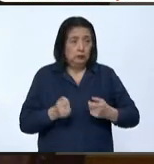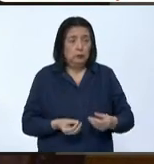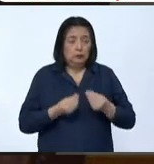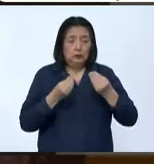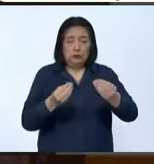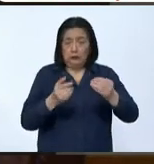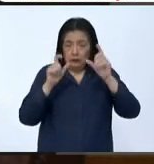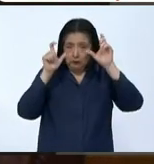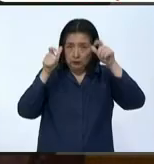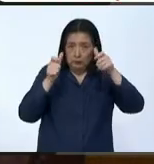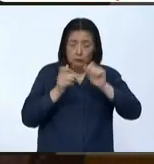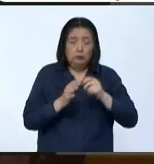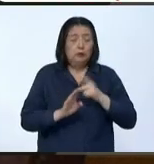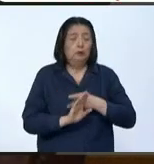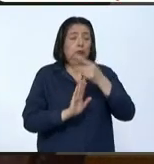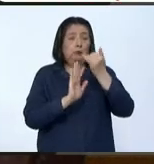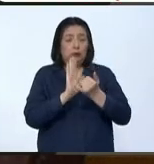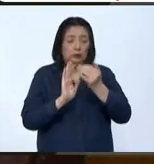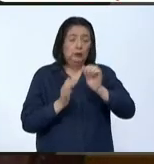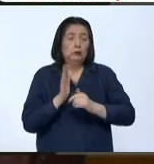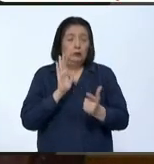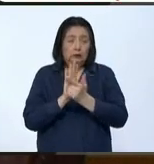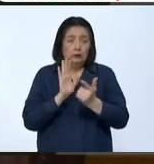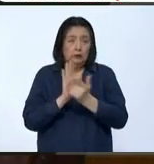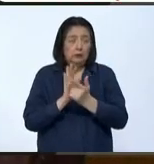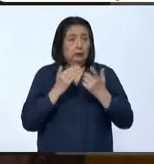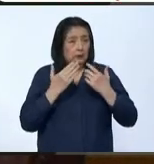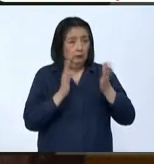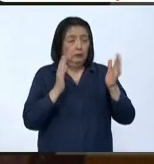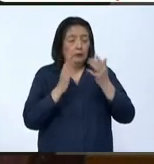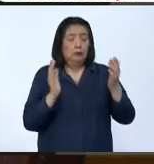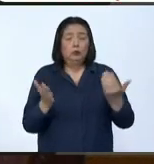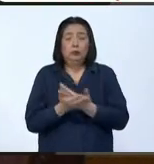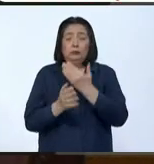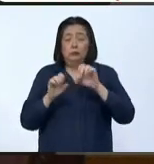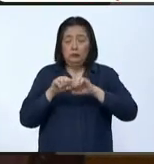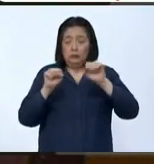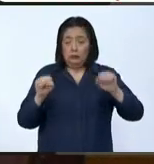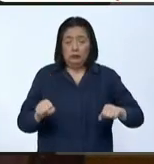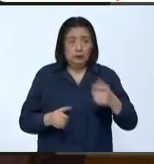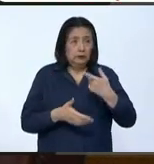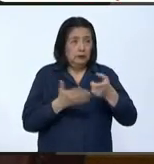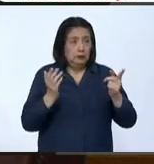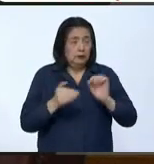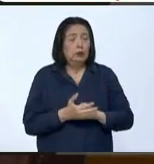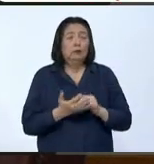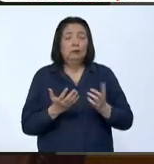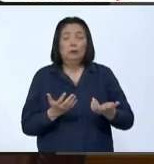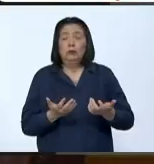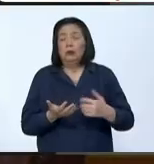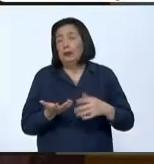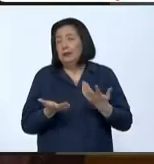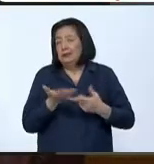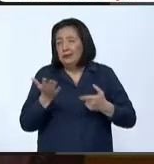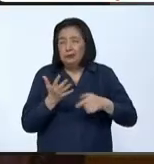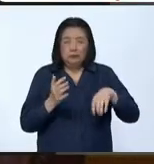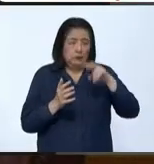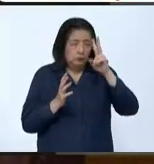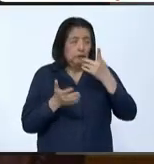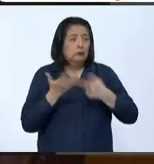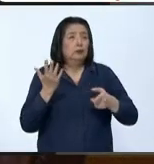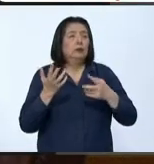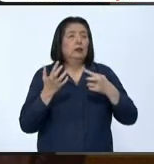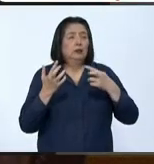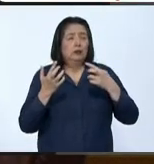al congreso de la República el proyecto de ley de creación del nuevo sistema previsional peruano que permitirá